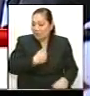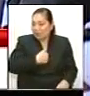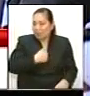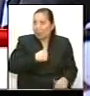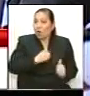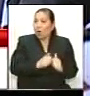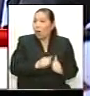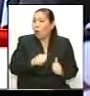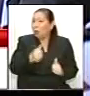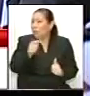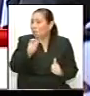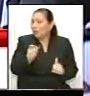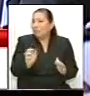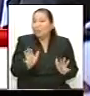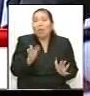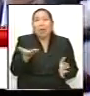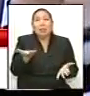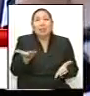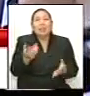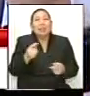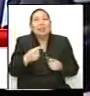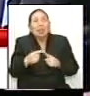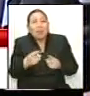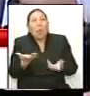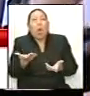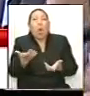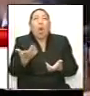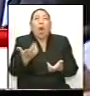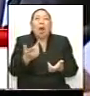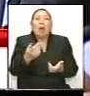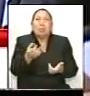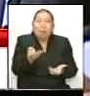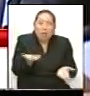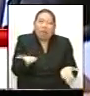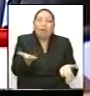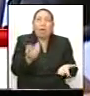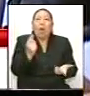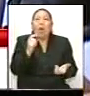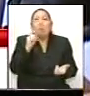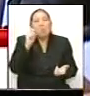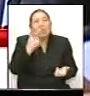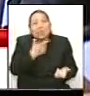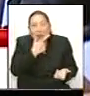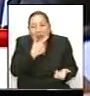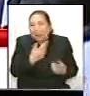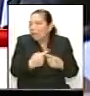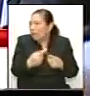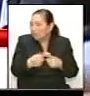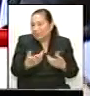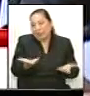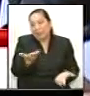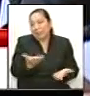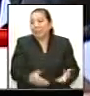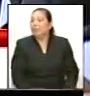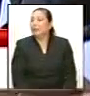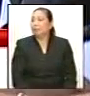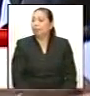otra persona, bien sea homosexual, heterosexual o bisexual o incluso en grupo. Y termino, señora